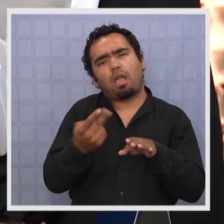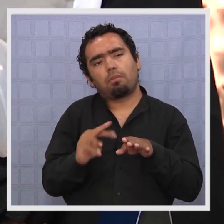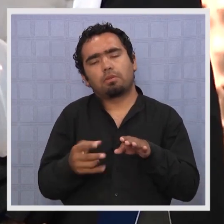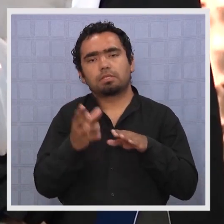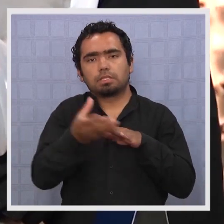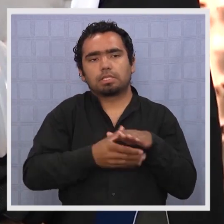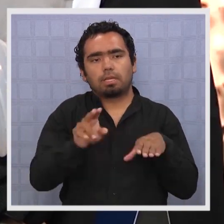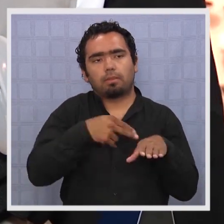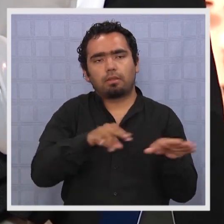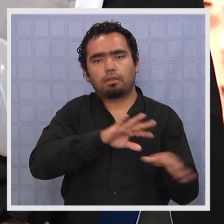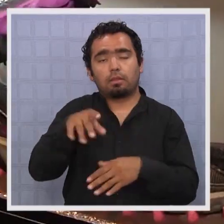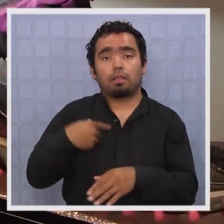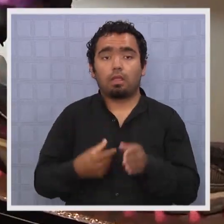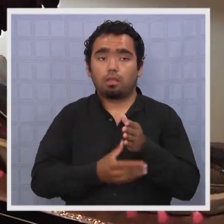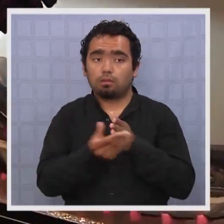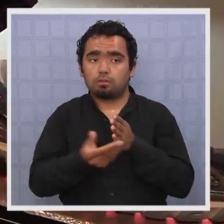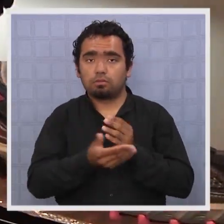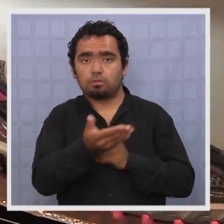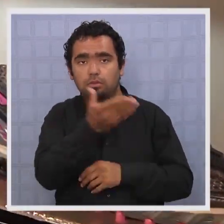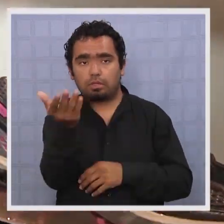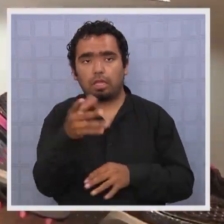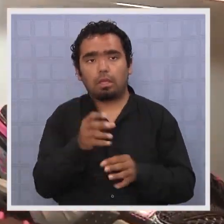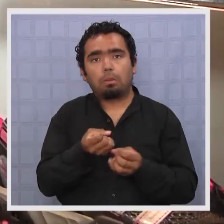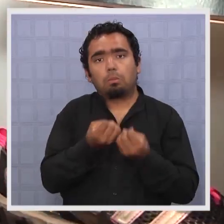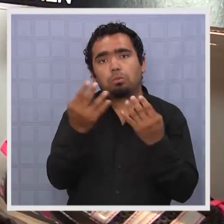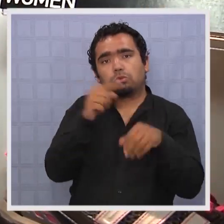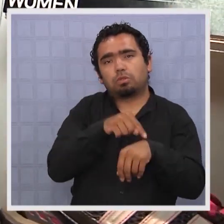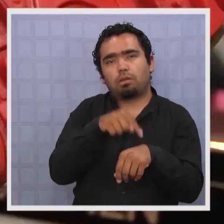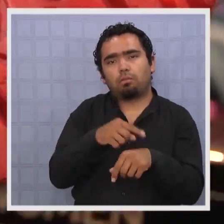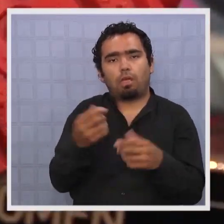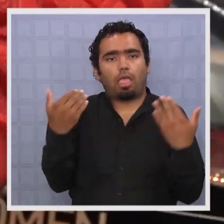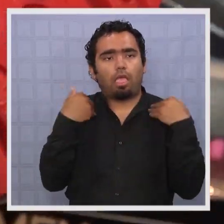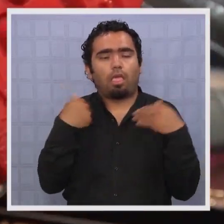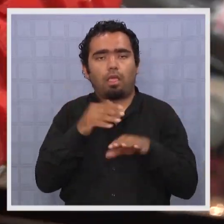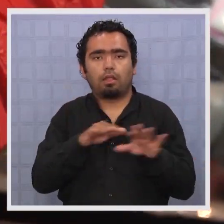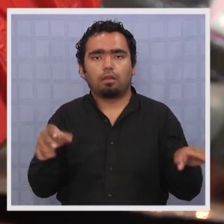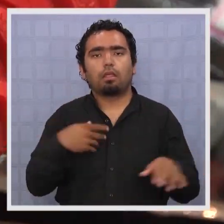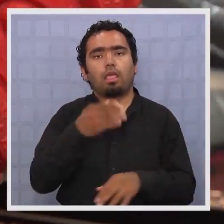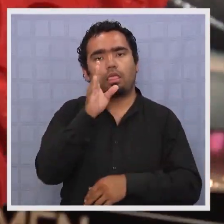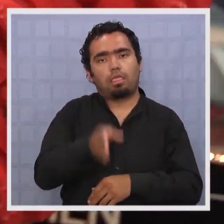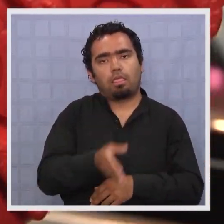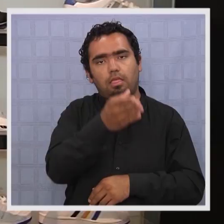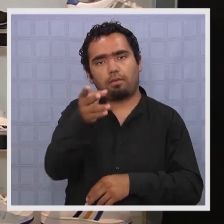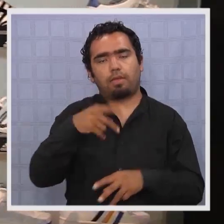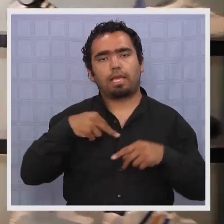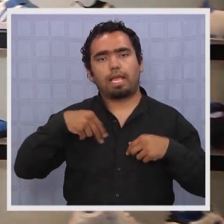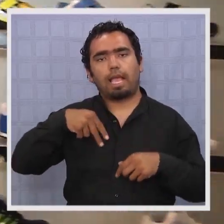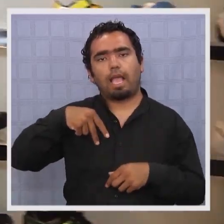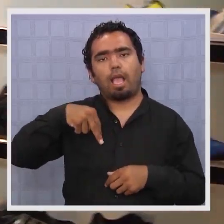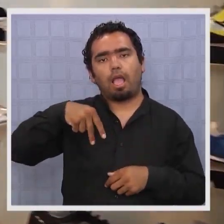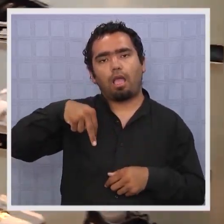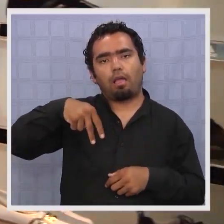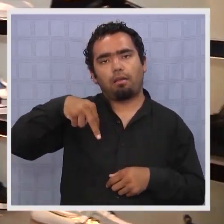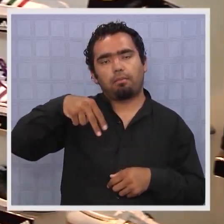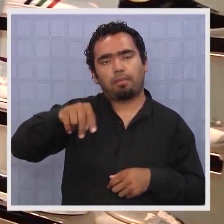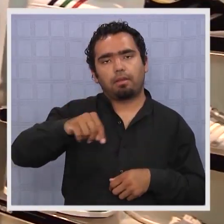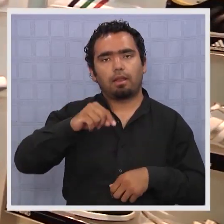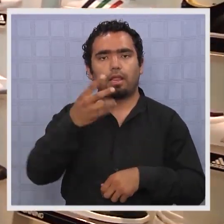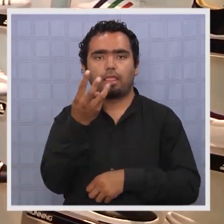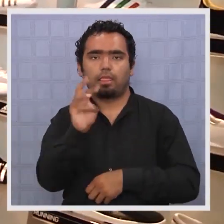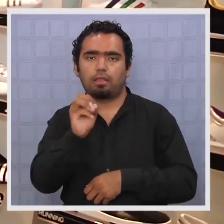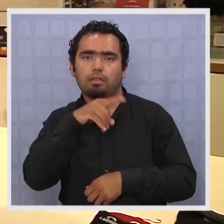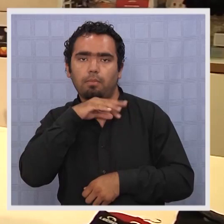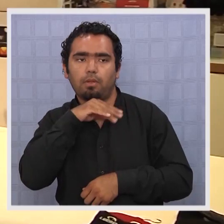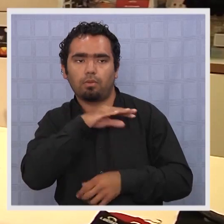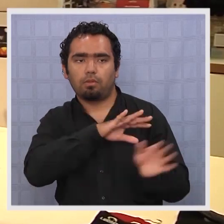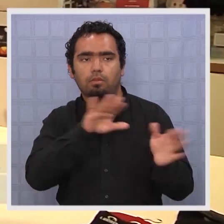recomendable que si ha estado sin ejercicio durante mucho tiempo parta con caminatas de media hora diaria justamente tenemos una línea